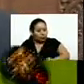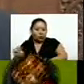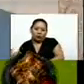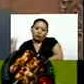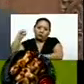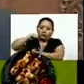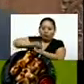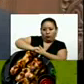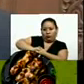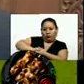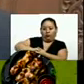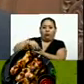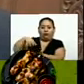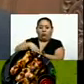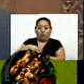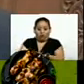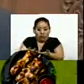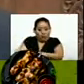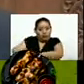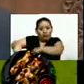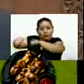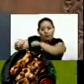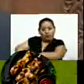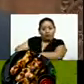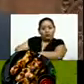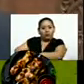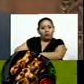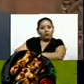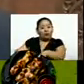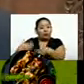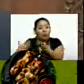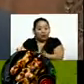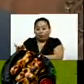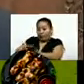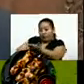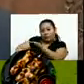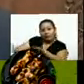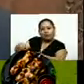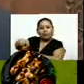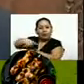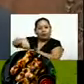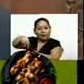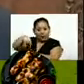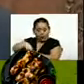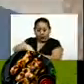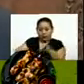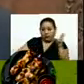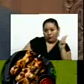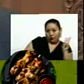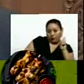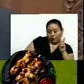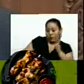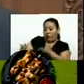pueblos, con la firma de este convenio entre las capitales de San Salvador